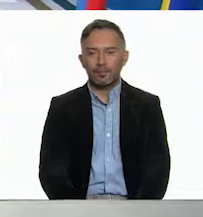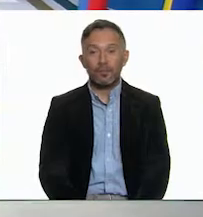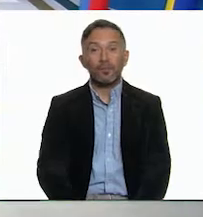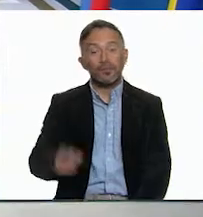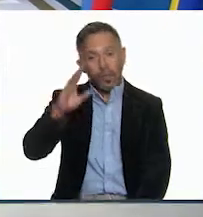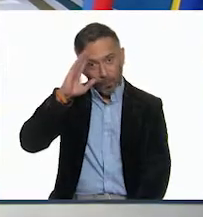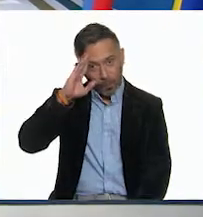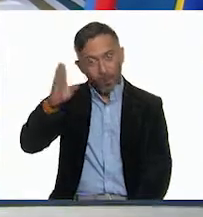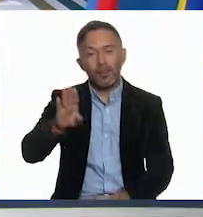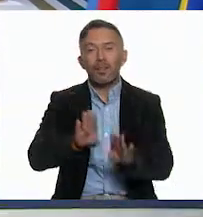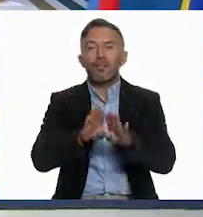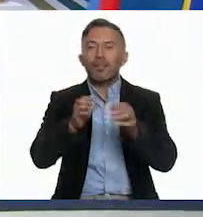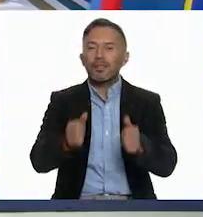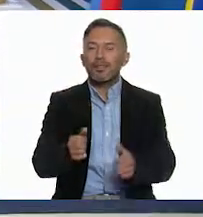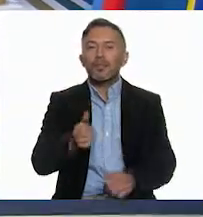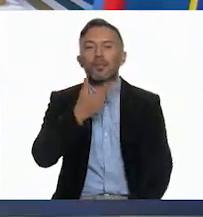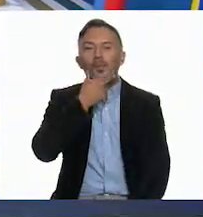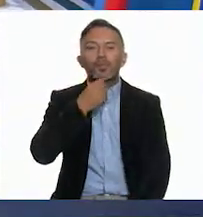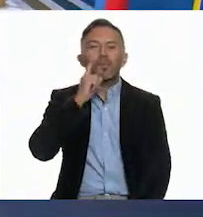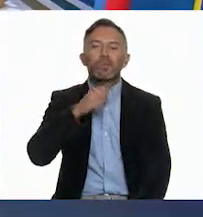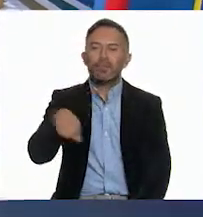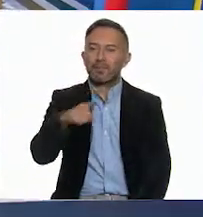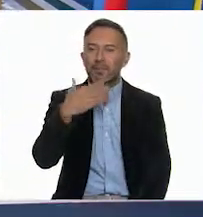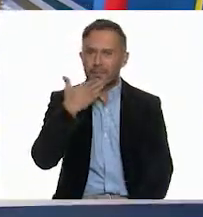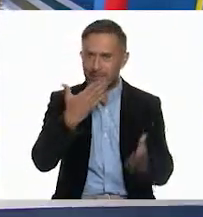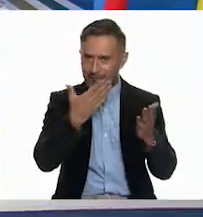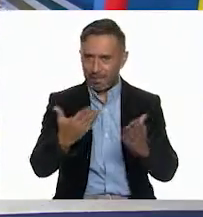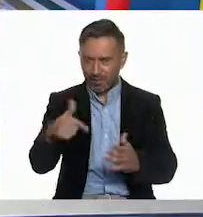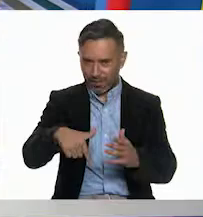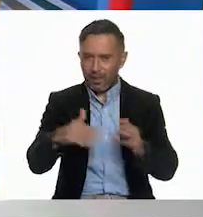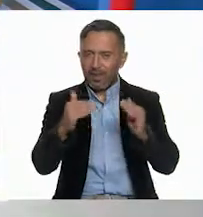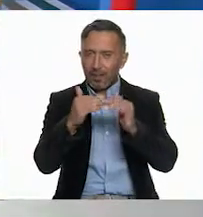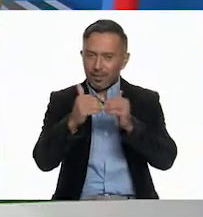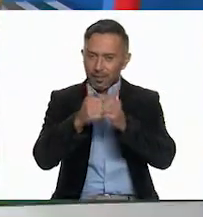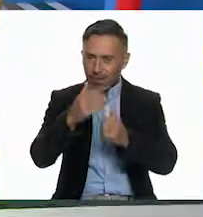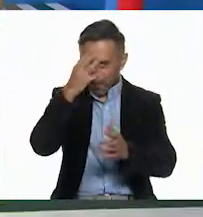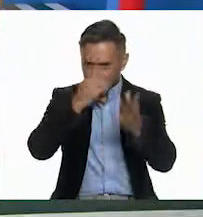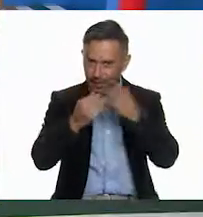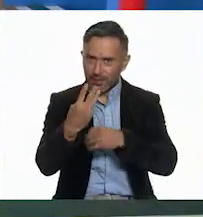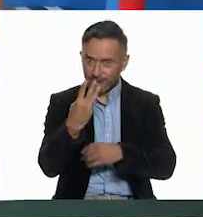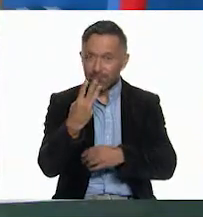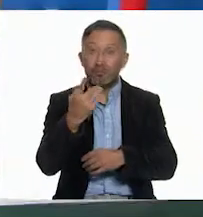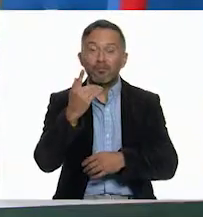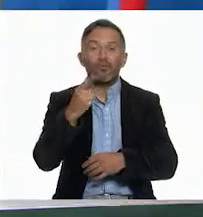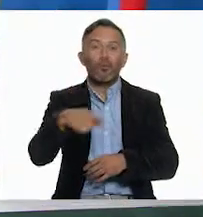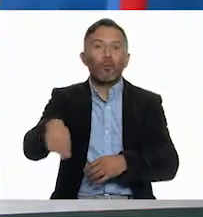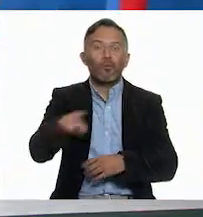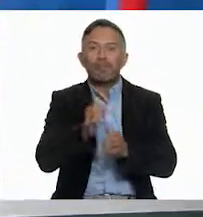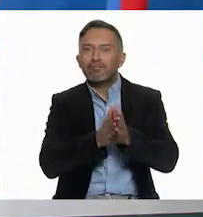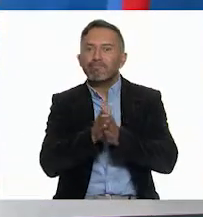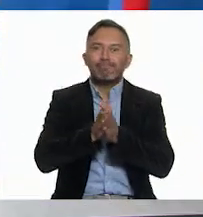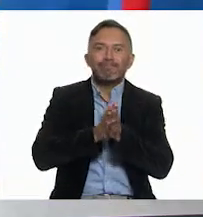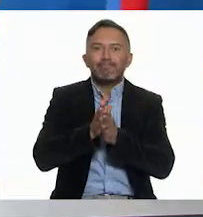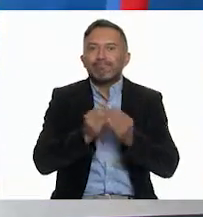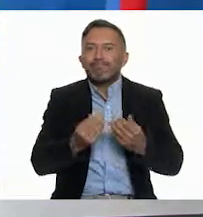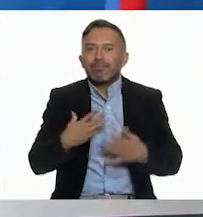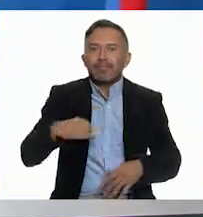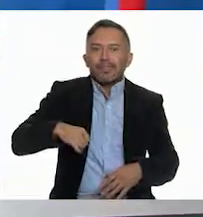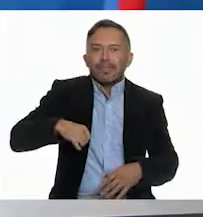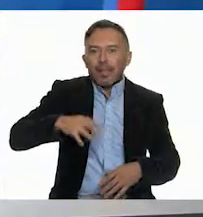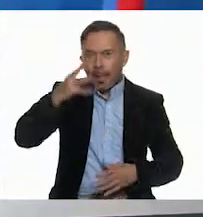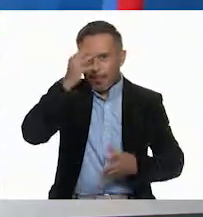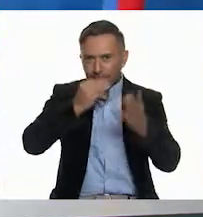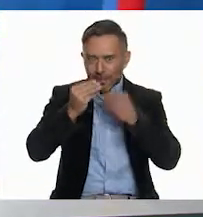Hola, ¿cómo están? Bienvenidas y bienvenidos a Aprende en Casa 3. Espero que estén entusiasmadísimos por comenzar con esta sesión de lengua